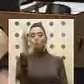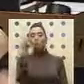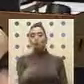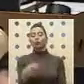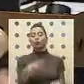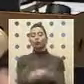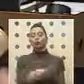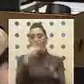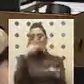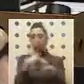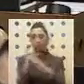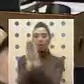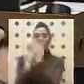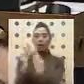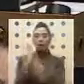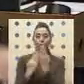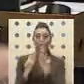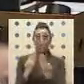haciendo que